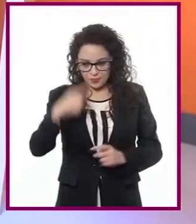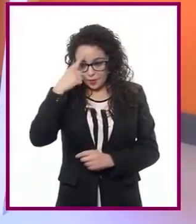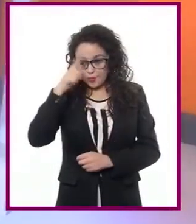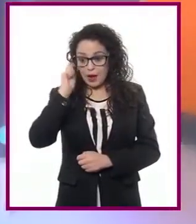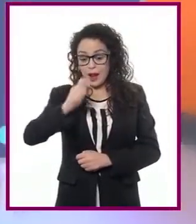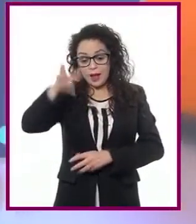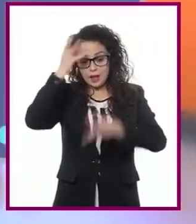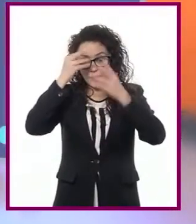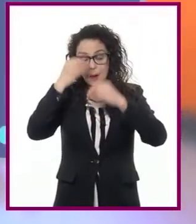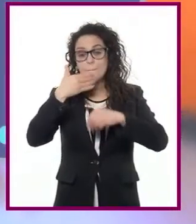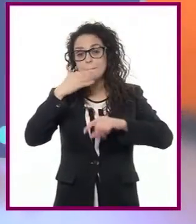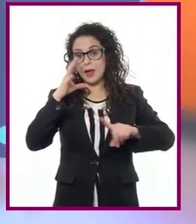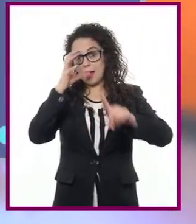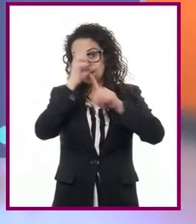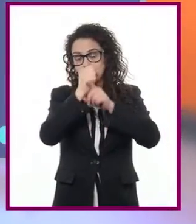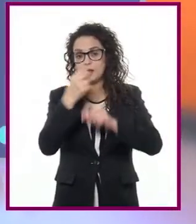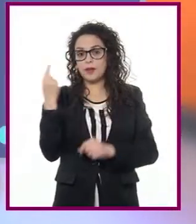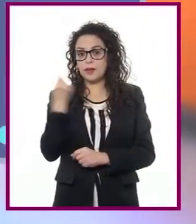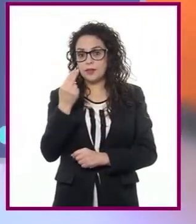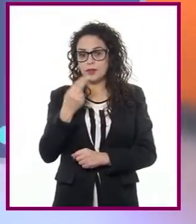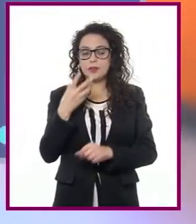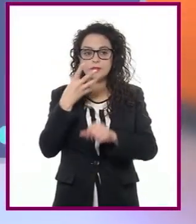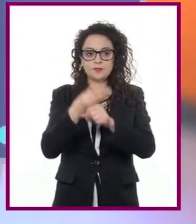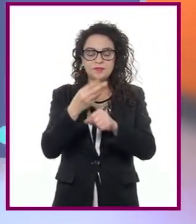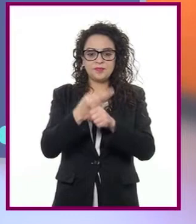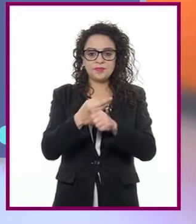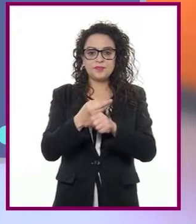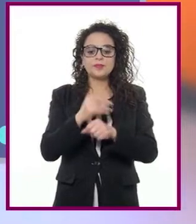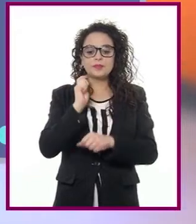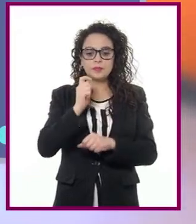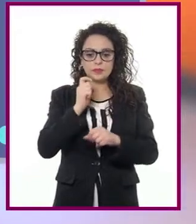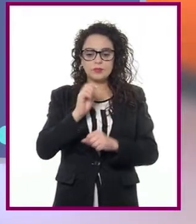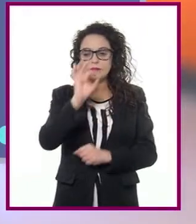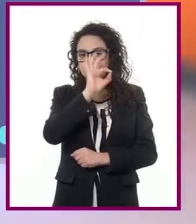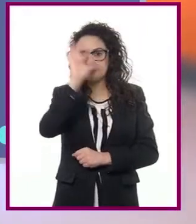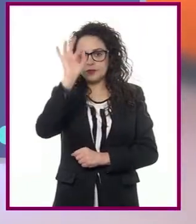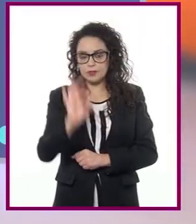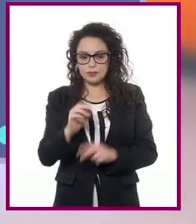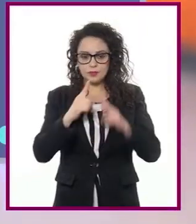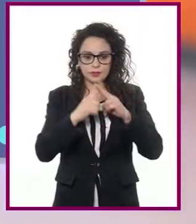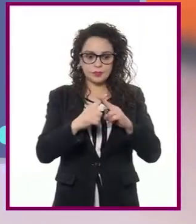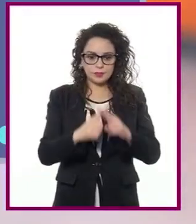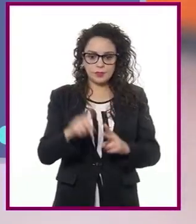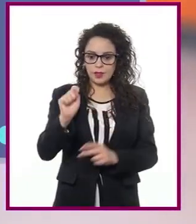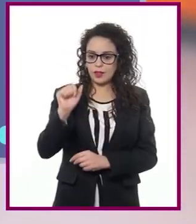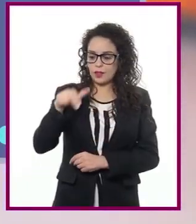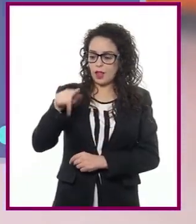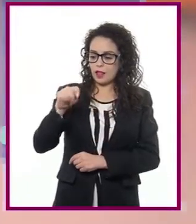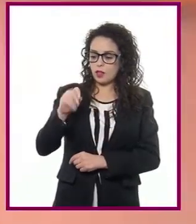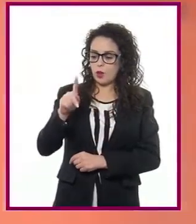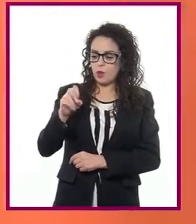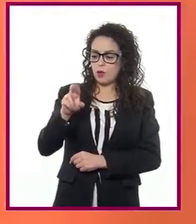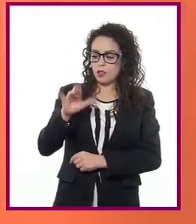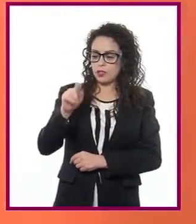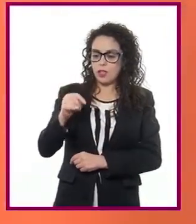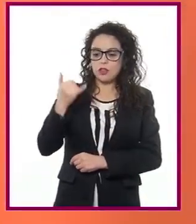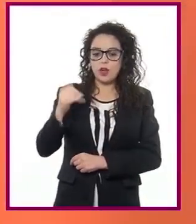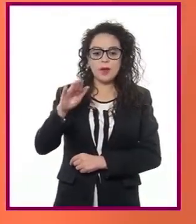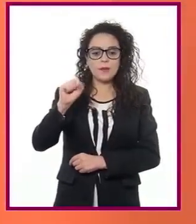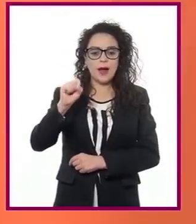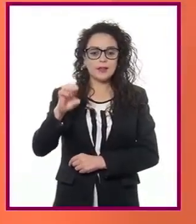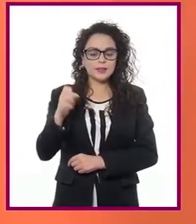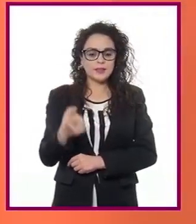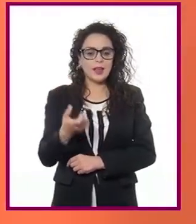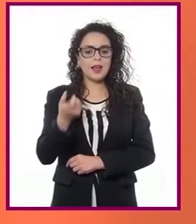aprendizaje esperado, resuelve problemas de cálculo de porcentajes de tanto por ciento y de la cantidad base. Antes